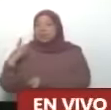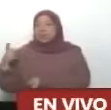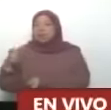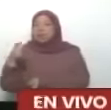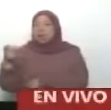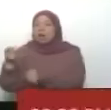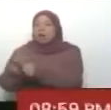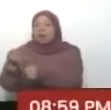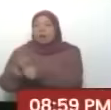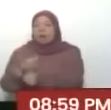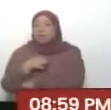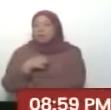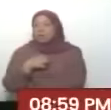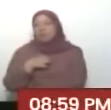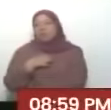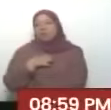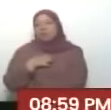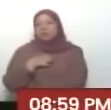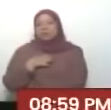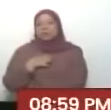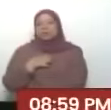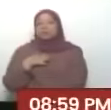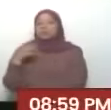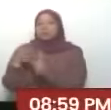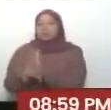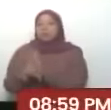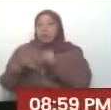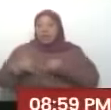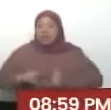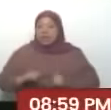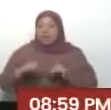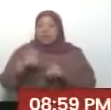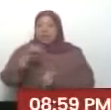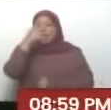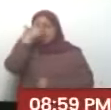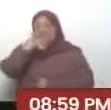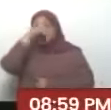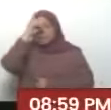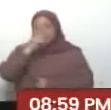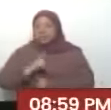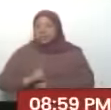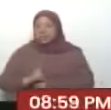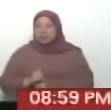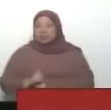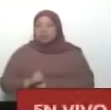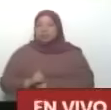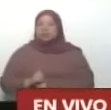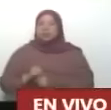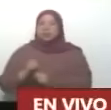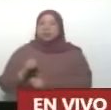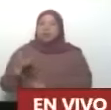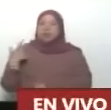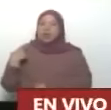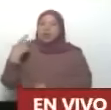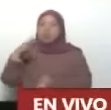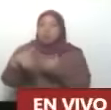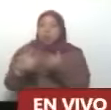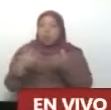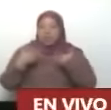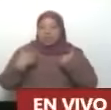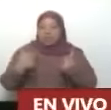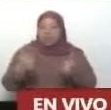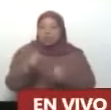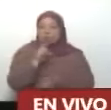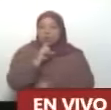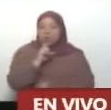esos vértices que tiene, el vértice de salud, que ya va a la comunidad, en vez de ella venir al centro de salud,